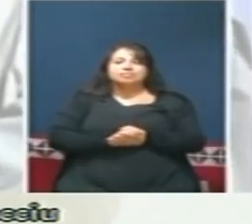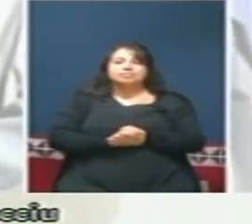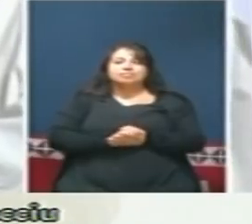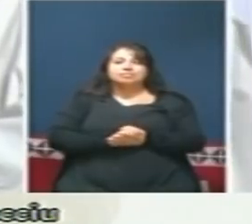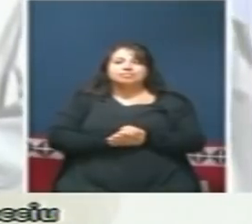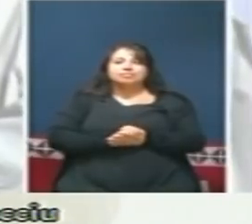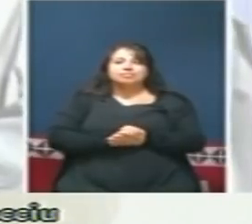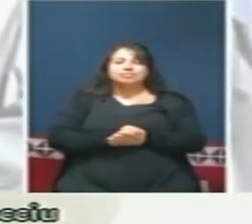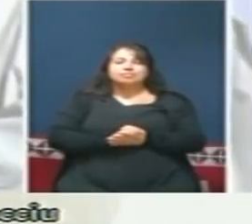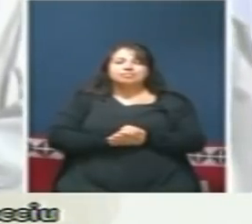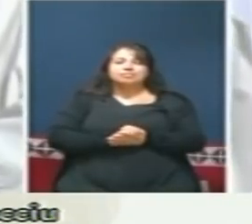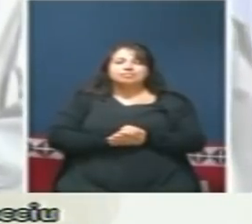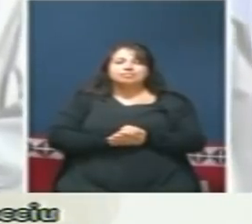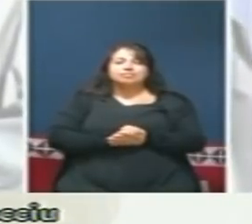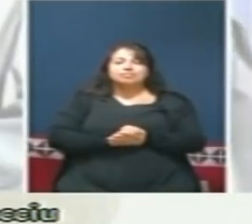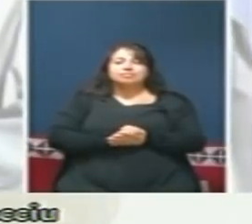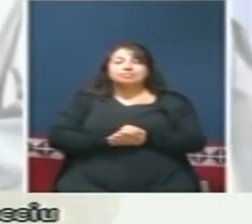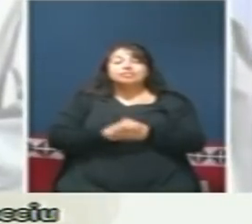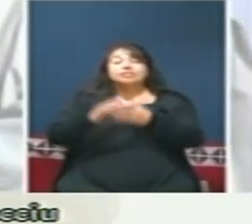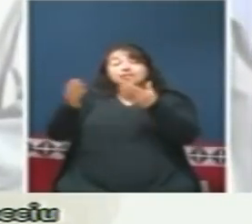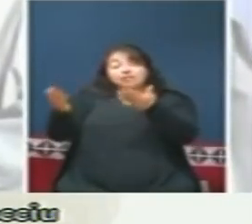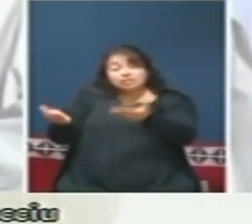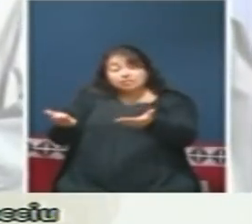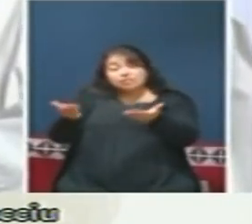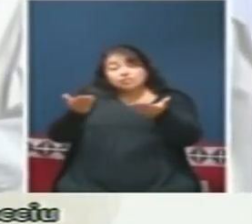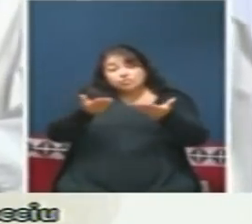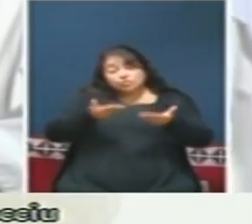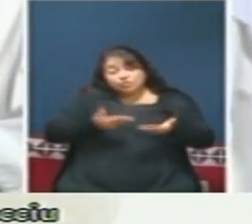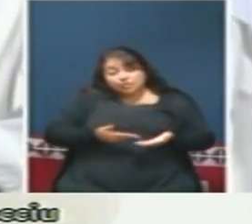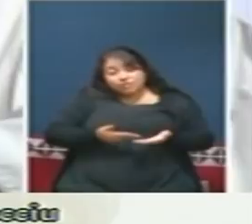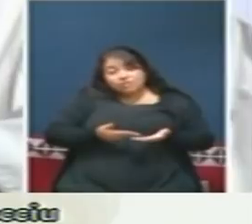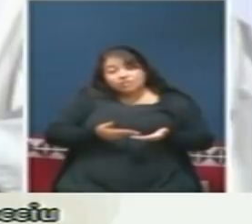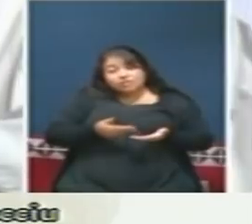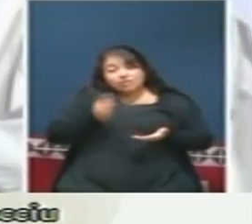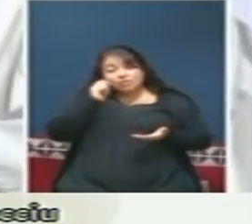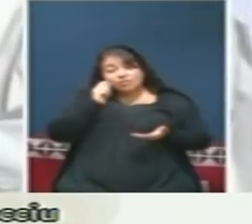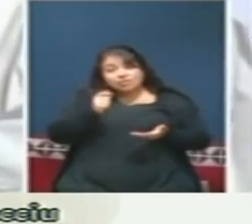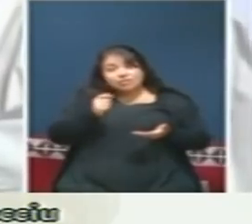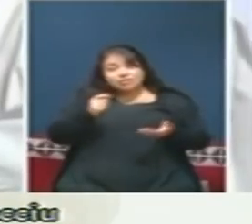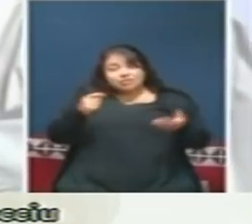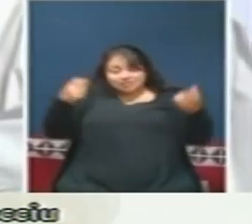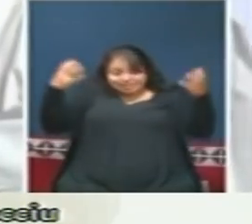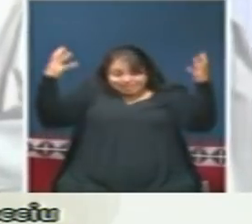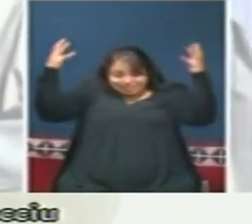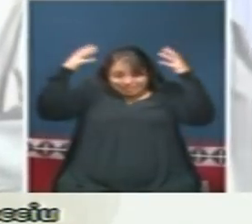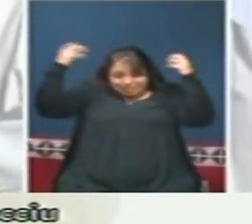fico admirado por la resistencia que tiene este sol.